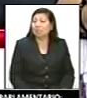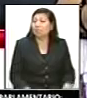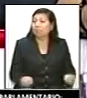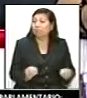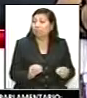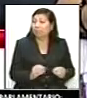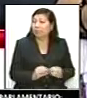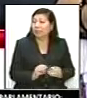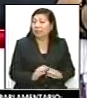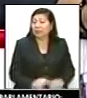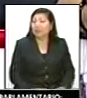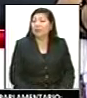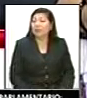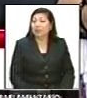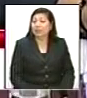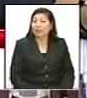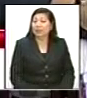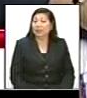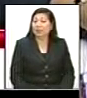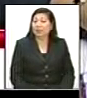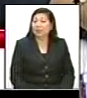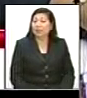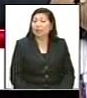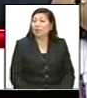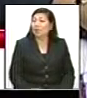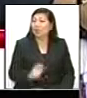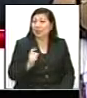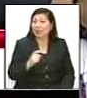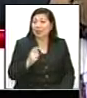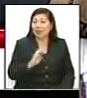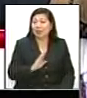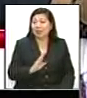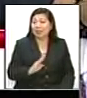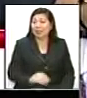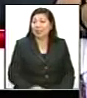fundibles, esa palabra está mal empleada, pero no son necesariamente